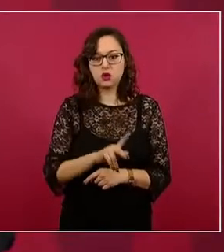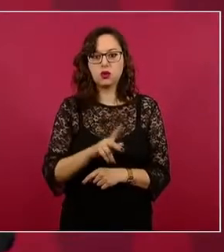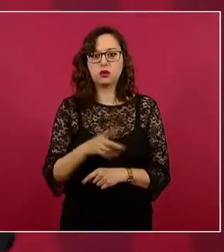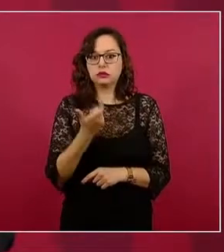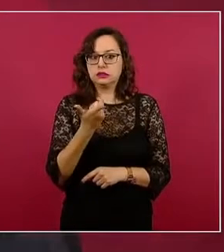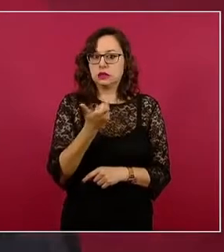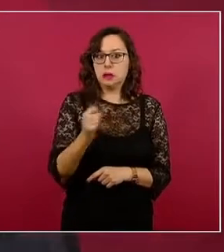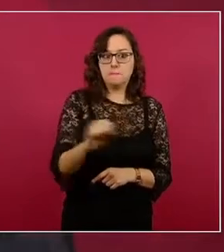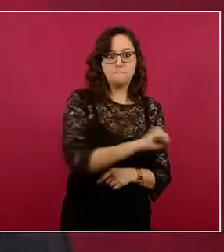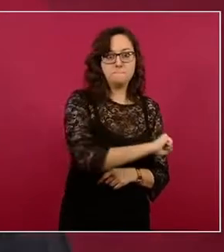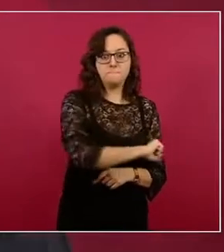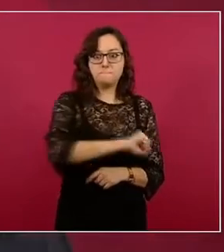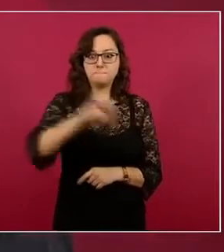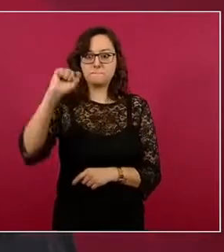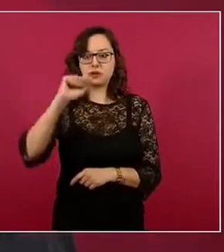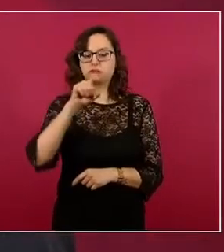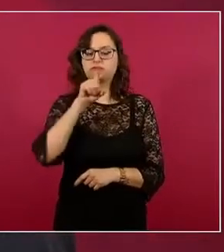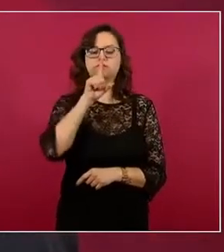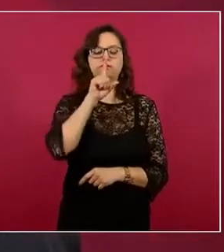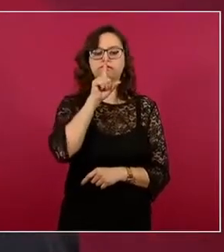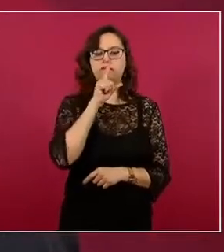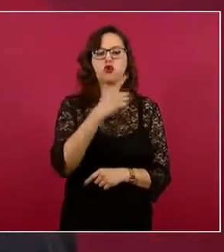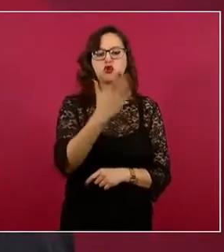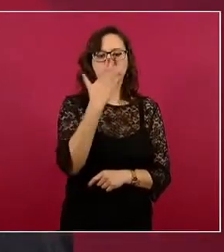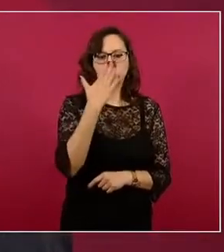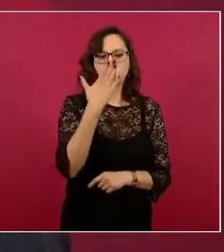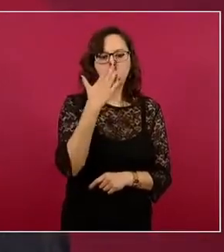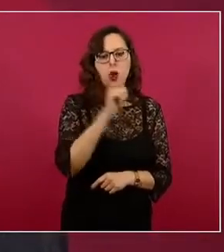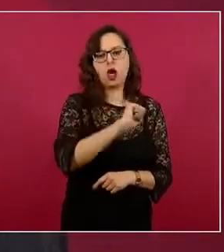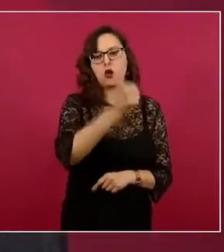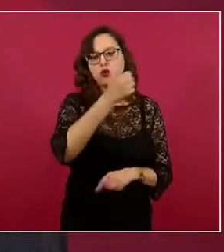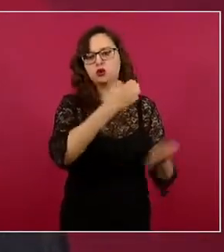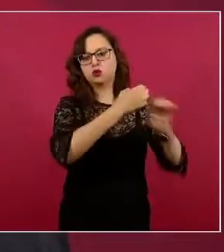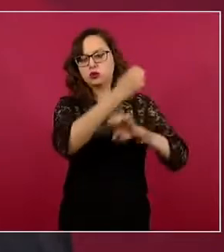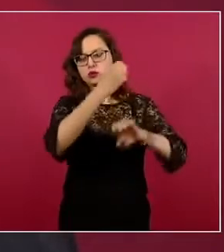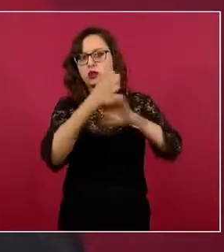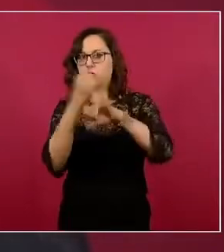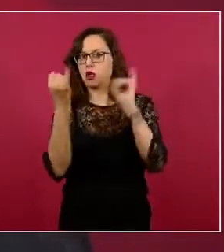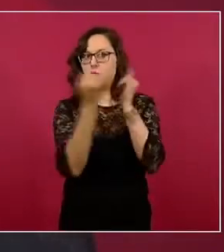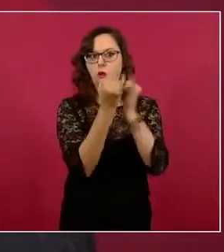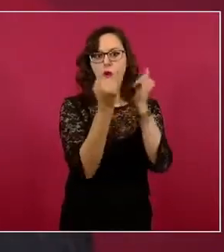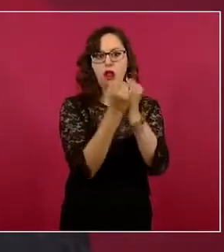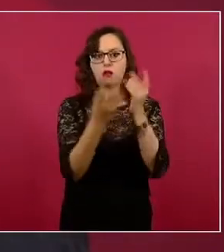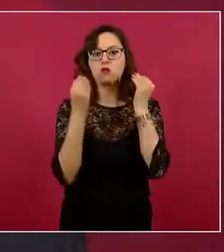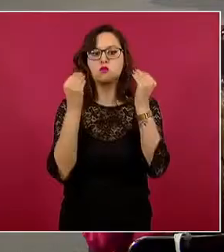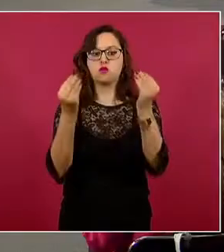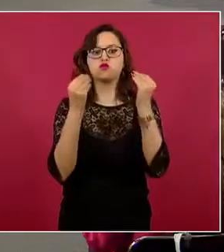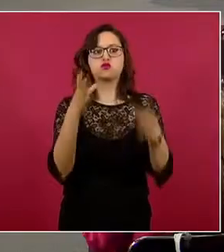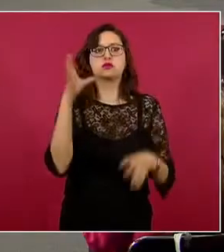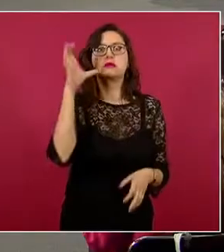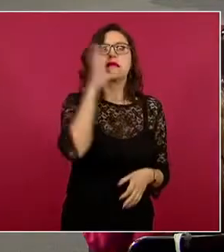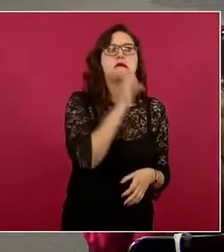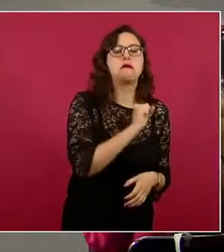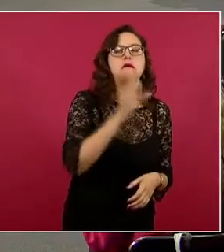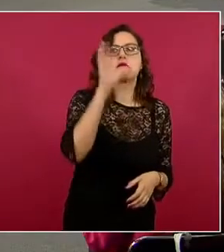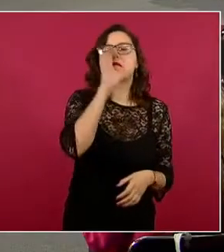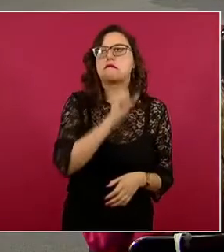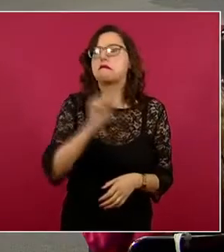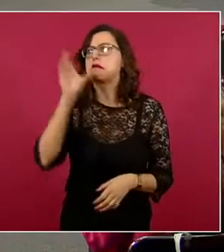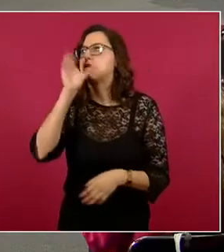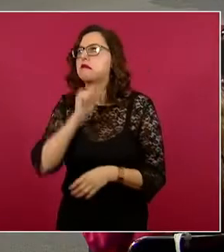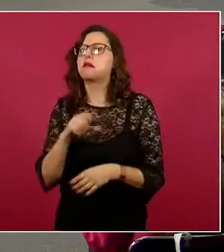calor en Sonora y en otros estados del país. Y vamos a buscar la manera de